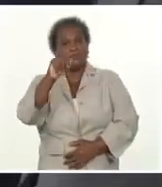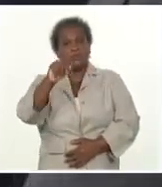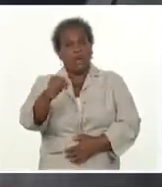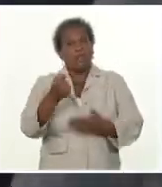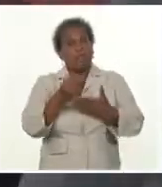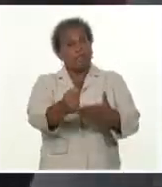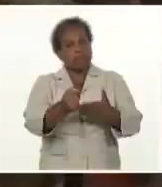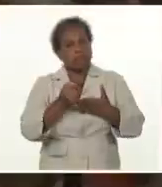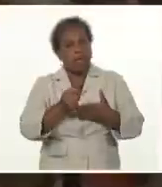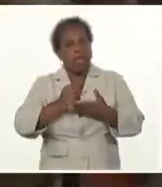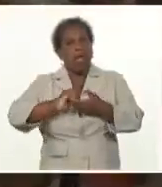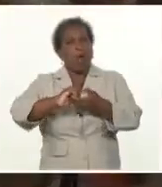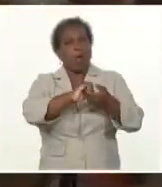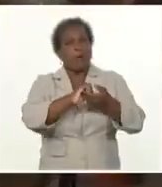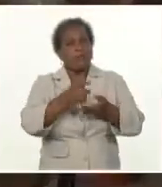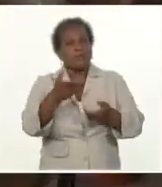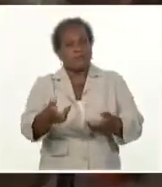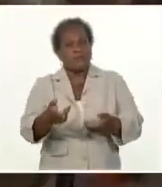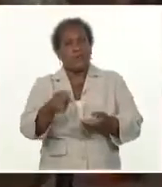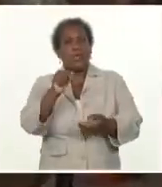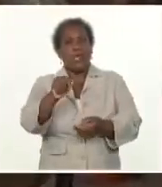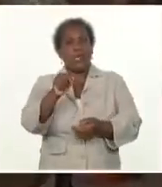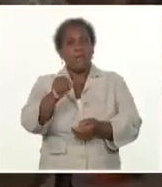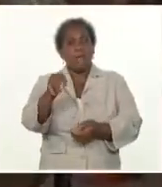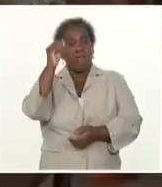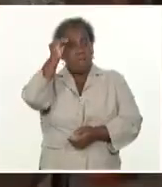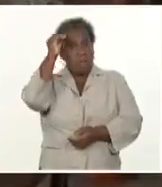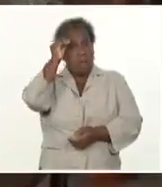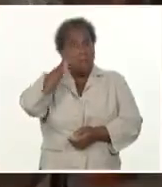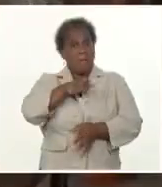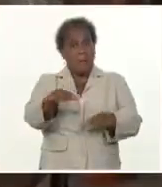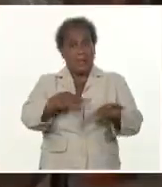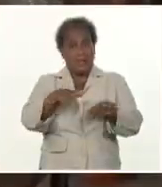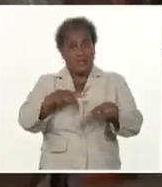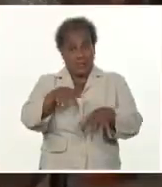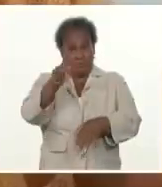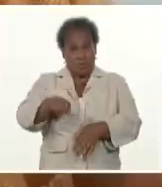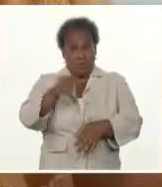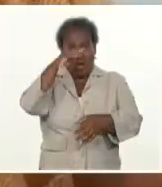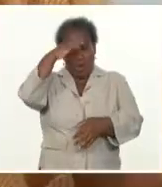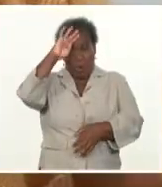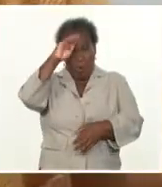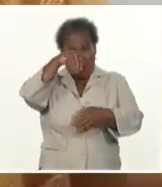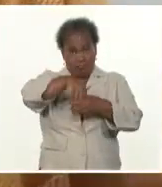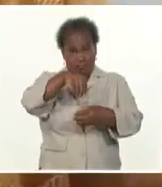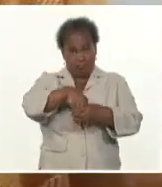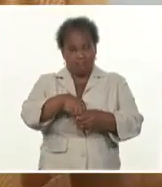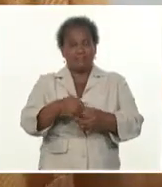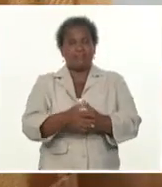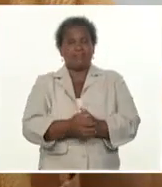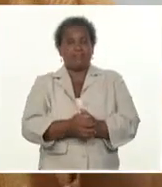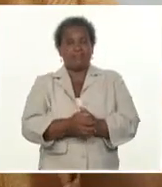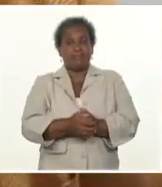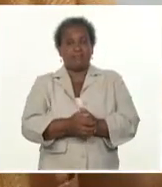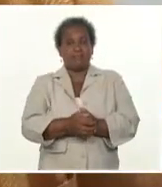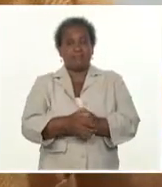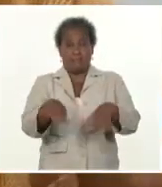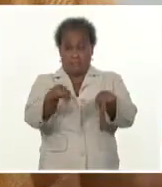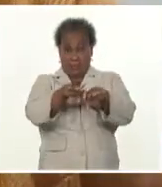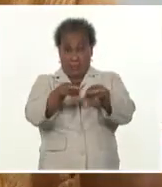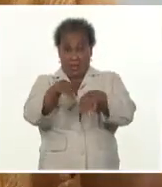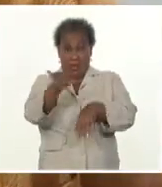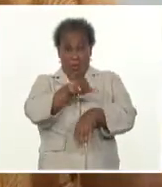cooperación, sobre todo en la capacitación de personal de la isla. A la par de ser proyectos